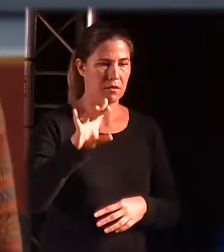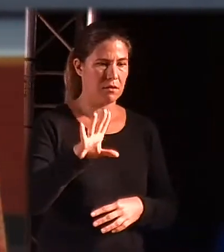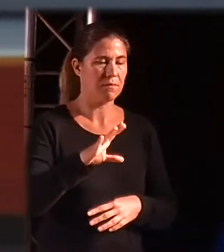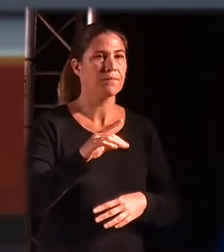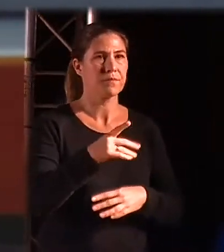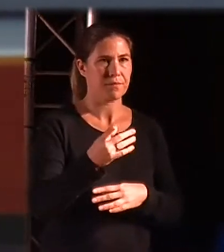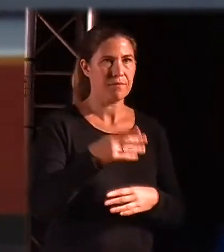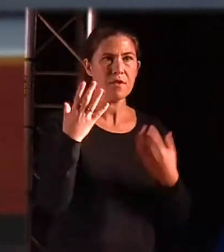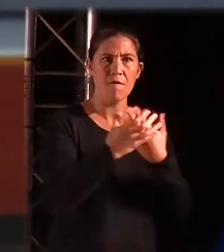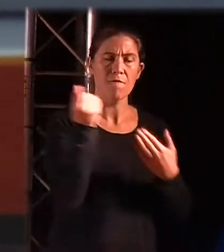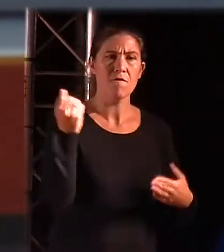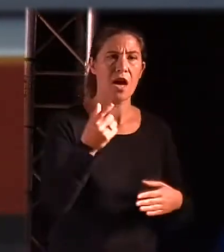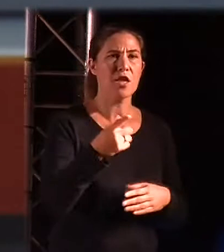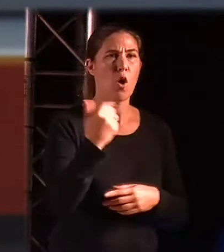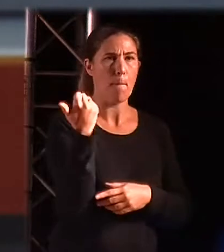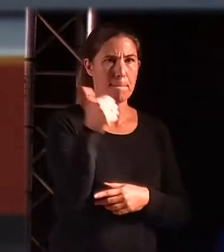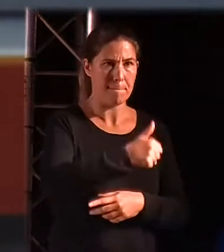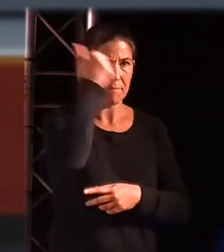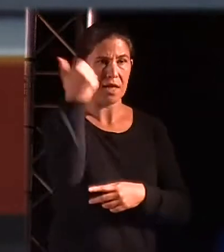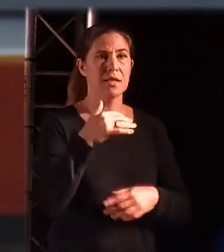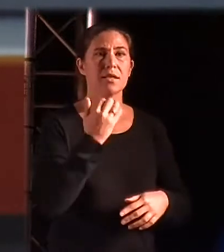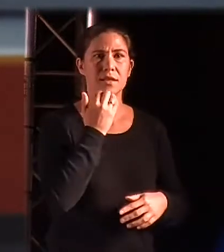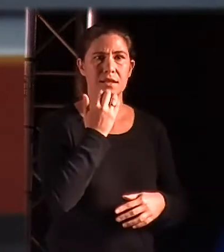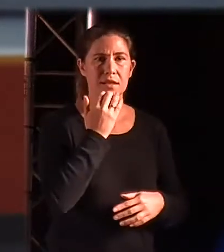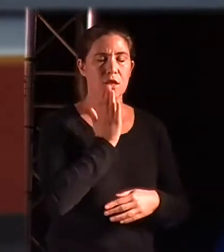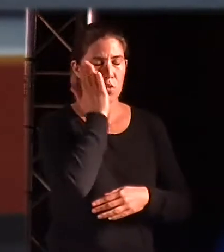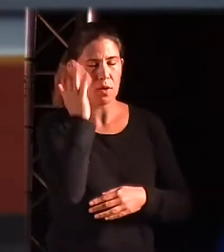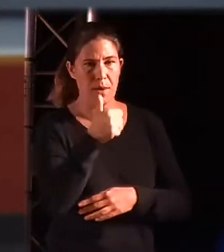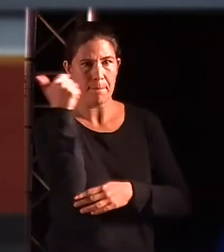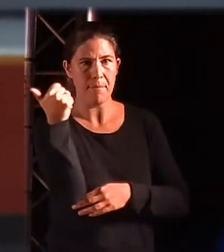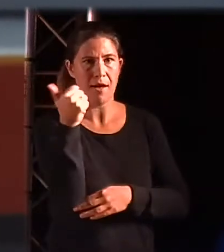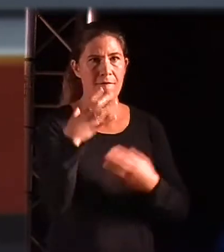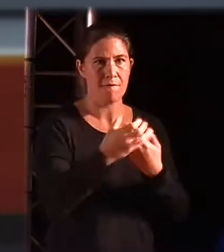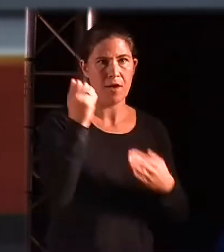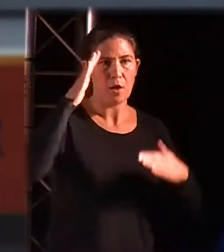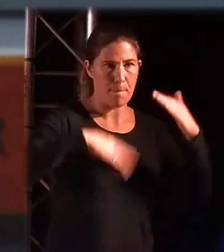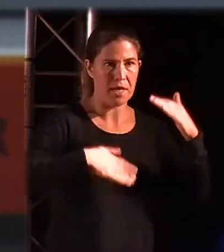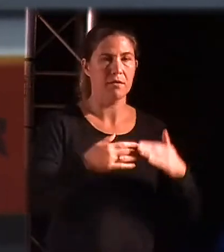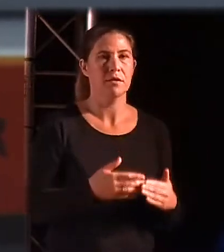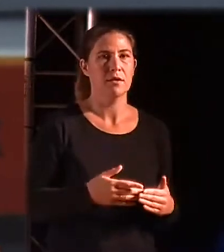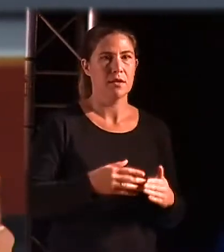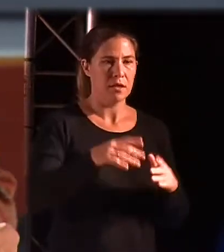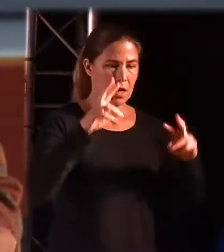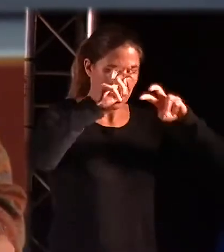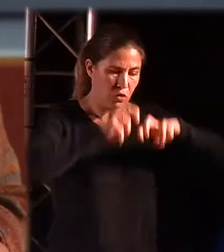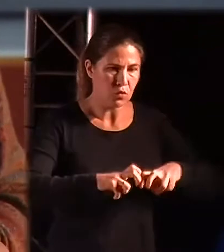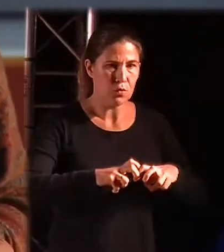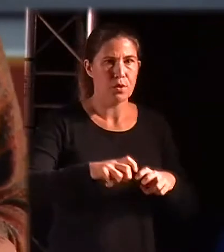de errores significativamente mayor que los que estaban bien descansados. Y no solamente el sueño, también es el hambre. En un estudio, este me